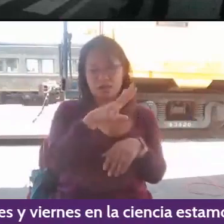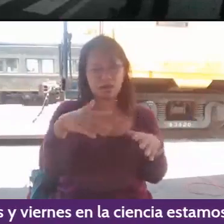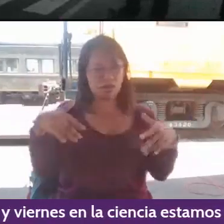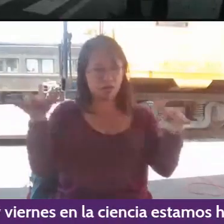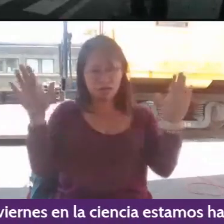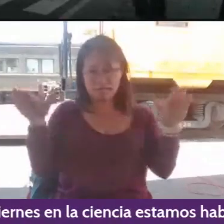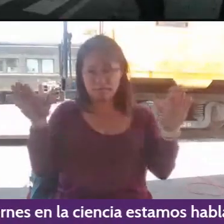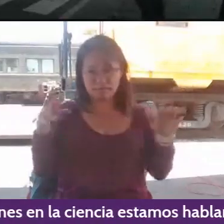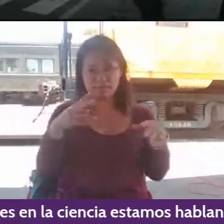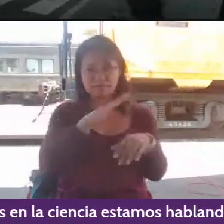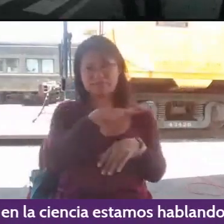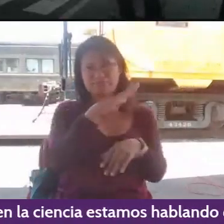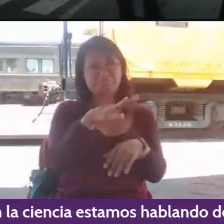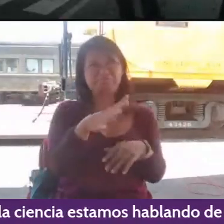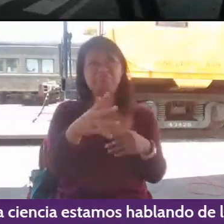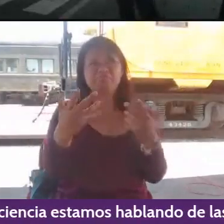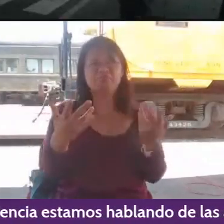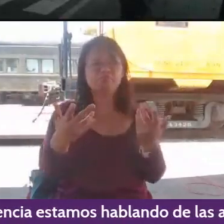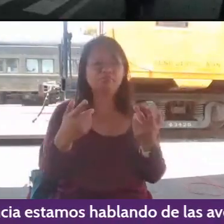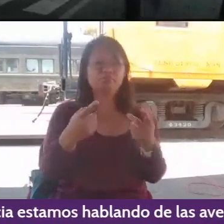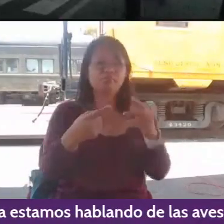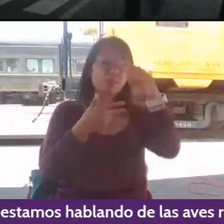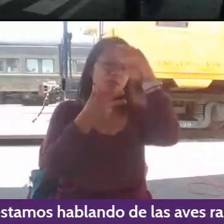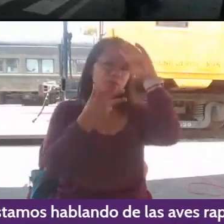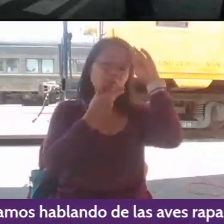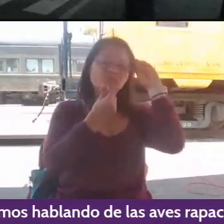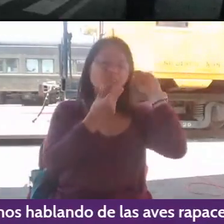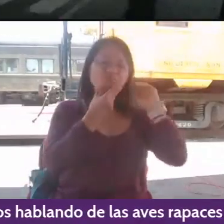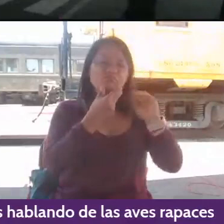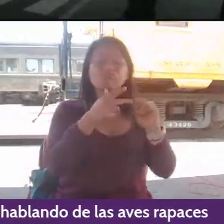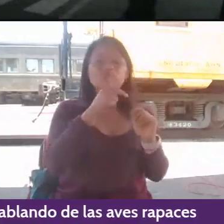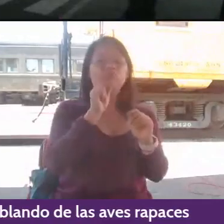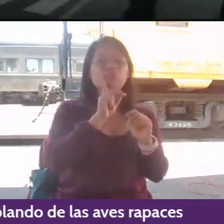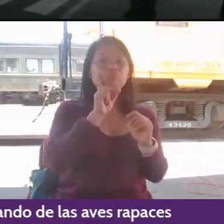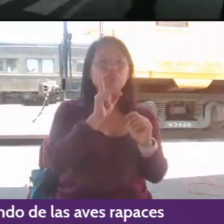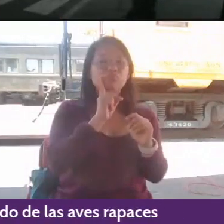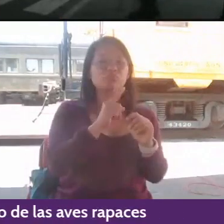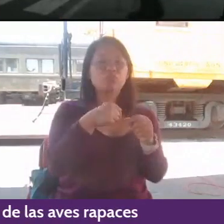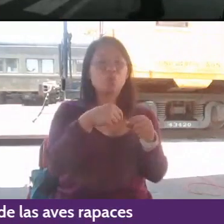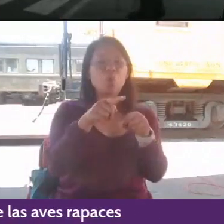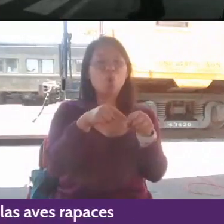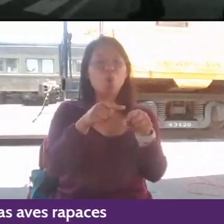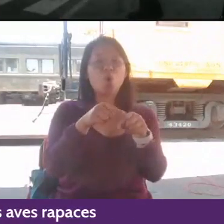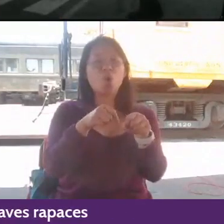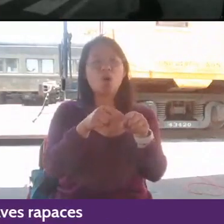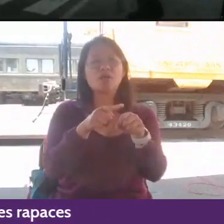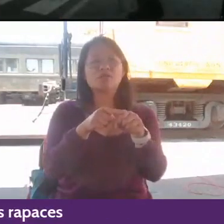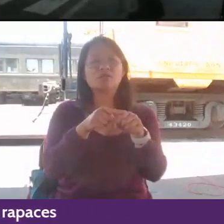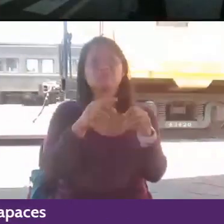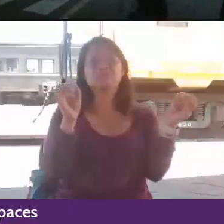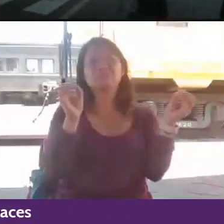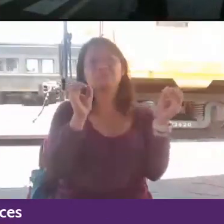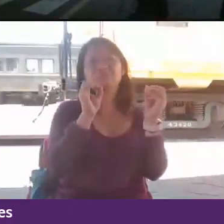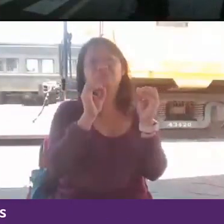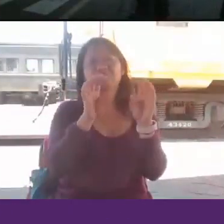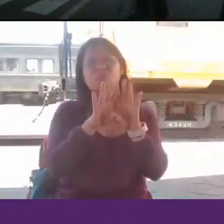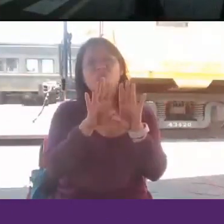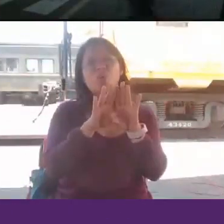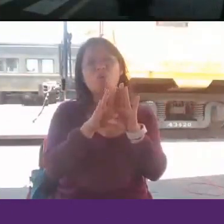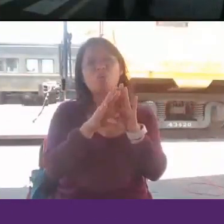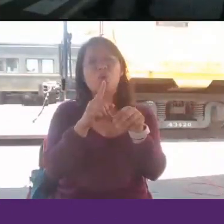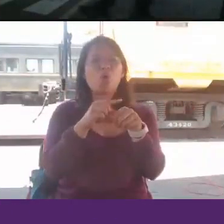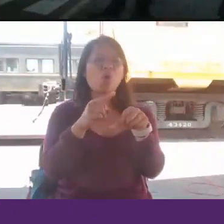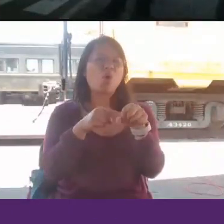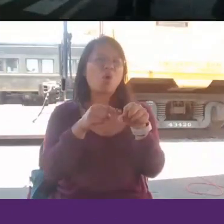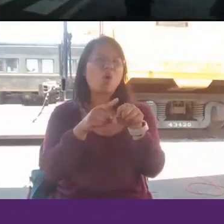en general, lo que tenemos es que las hembras van a ser las de colores menos llamativos y los machos van a ser los bonitos, los simpáticos,